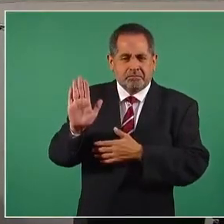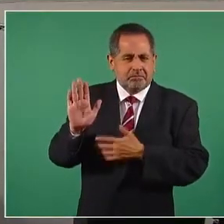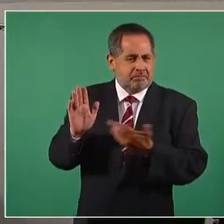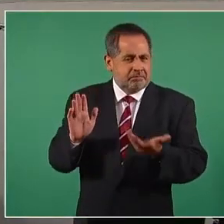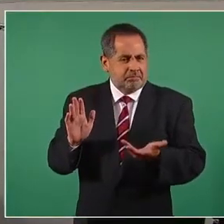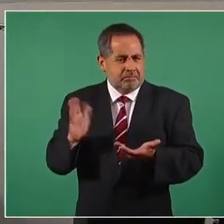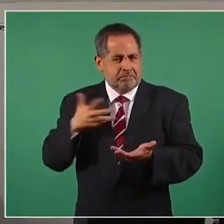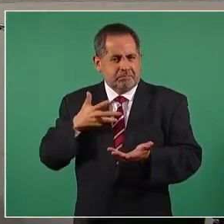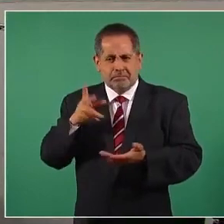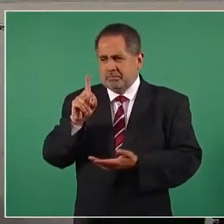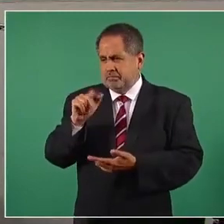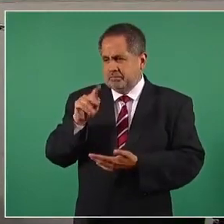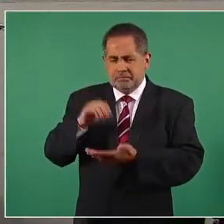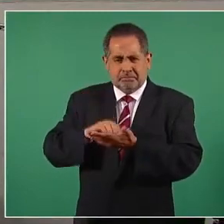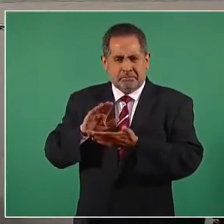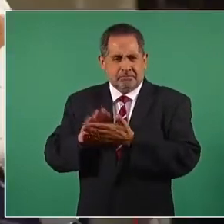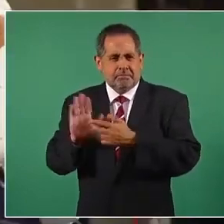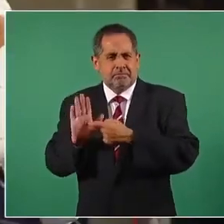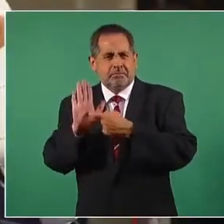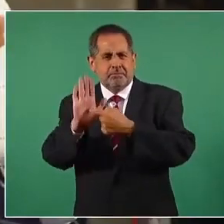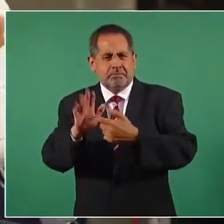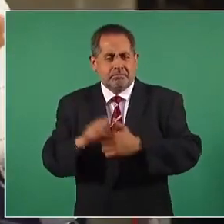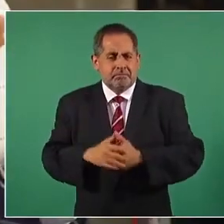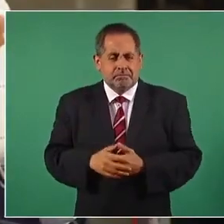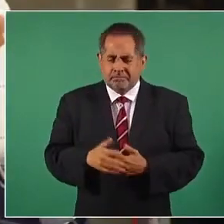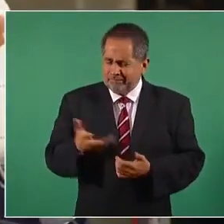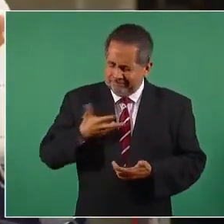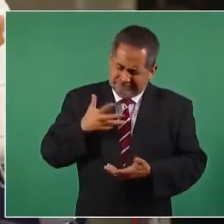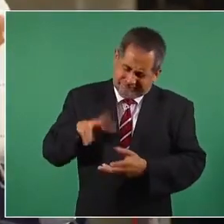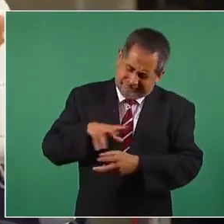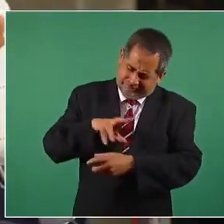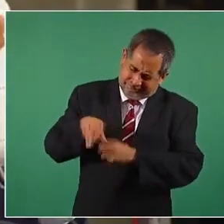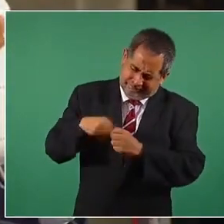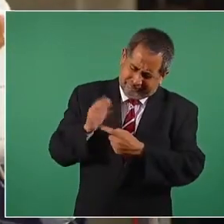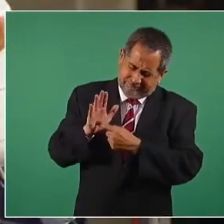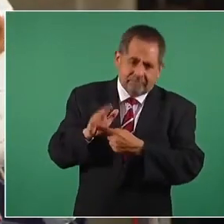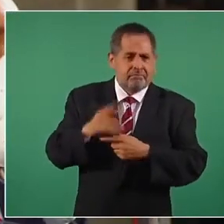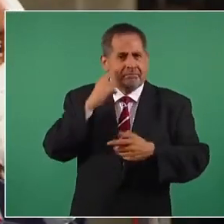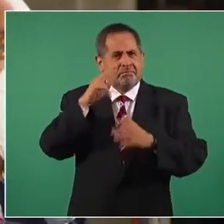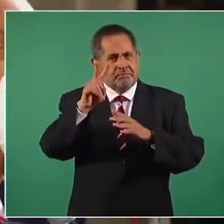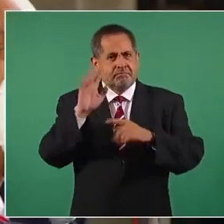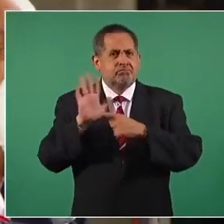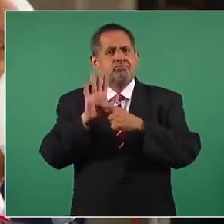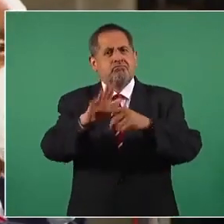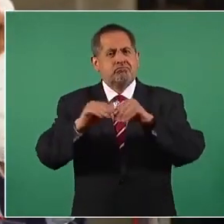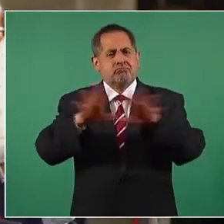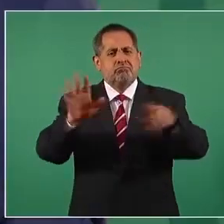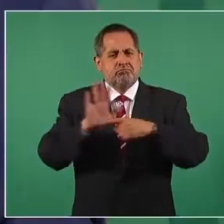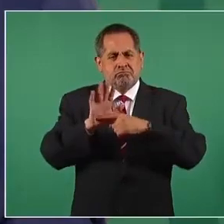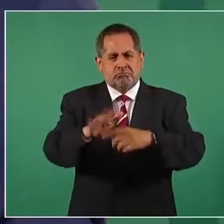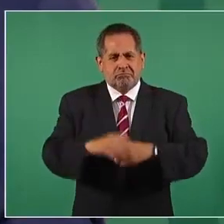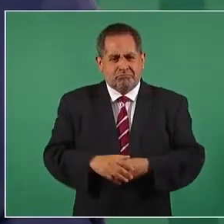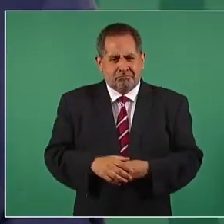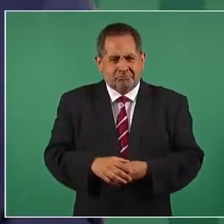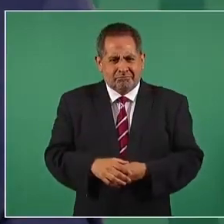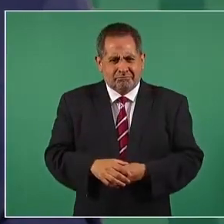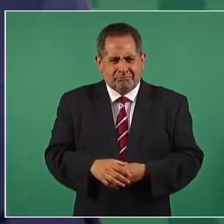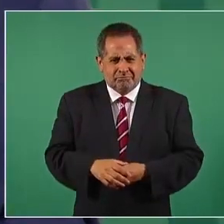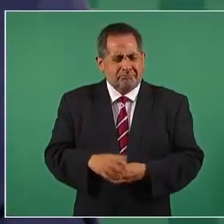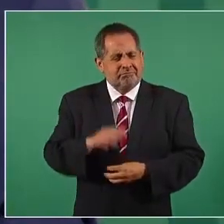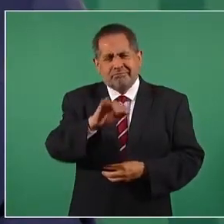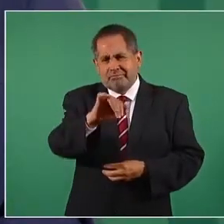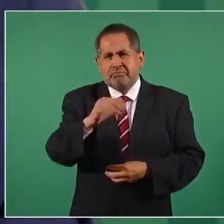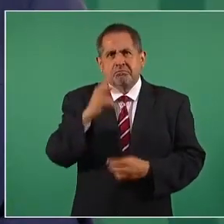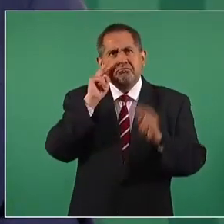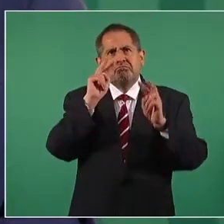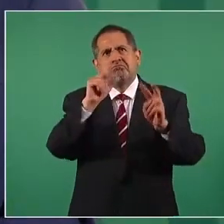tenemos estos datos que dicen que esto no es. No, tenemos todos los datos. Pero se ha pensado en mostrarlo aquí, presidente, sí, porque sí, hasta ahorita